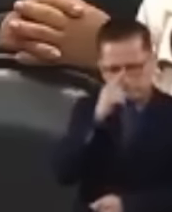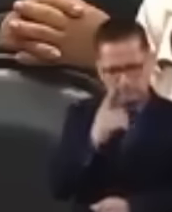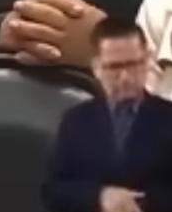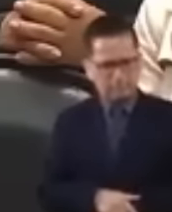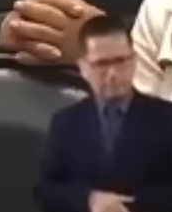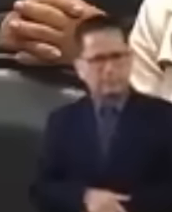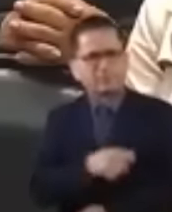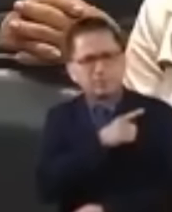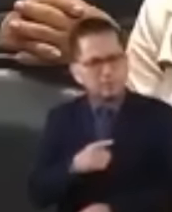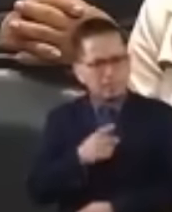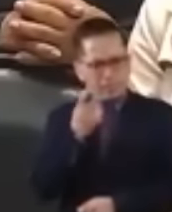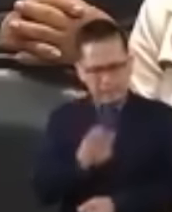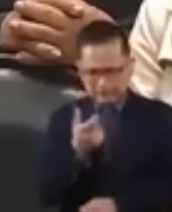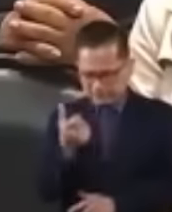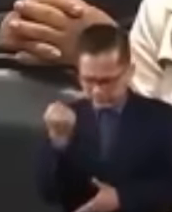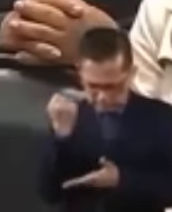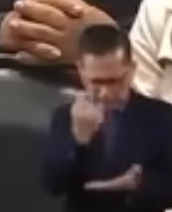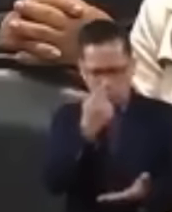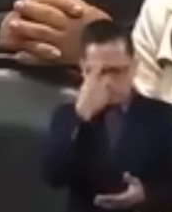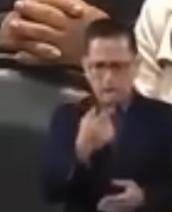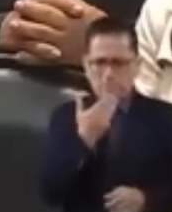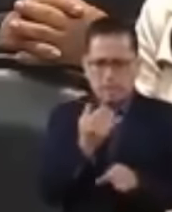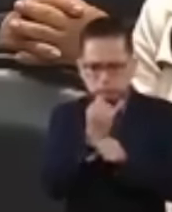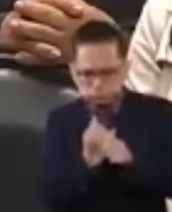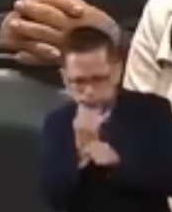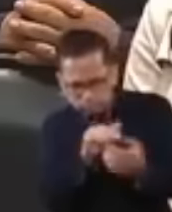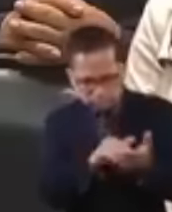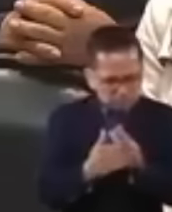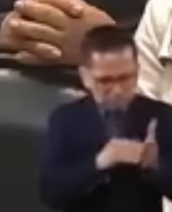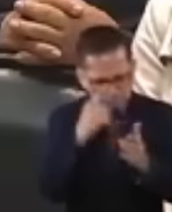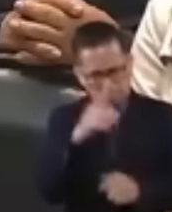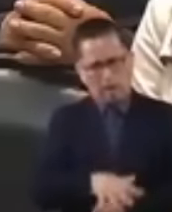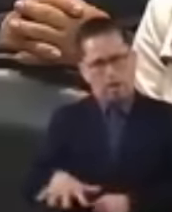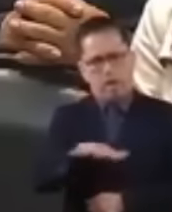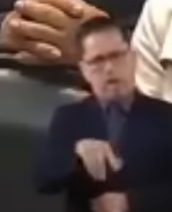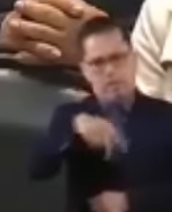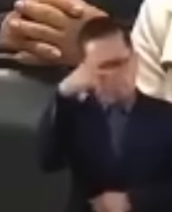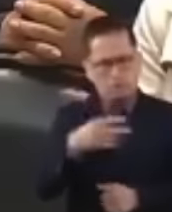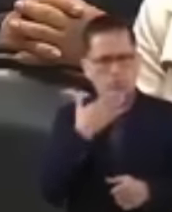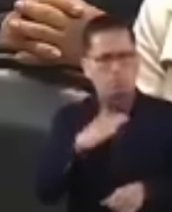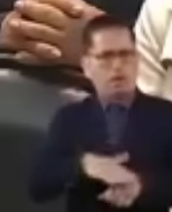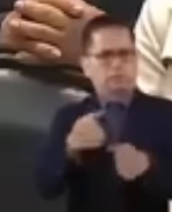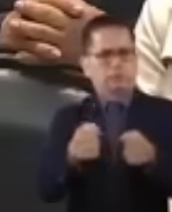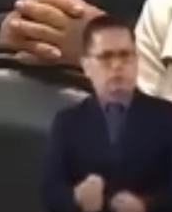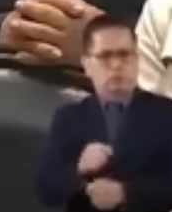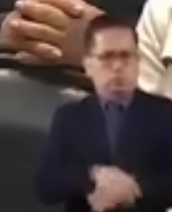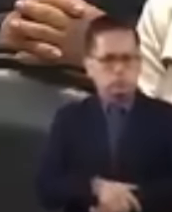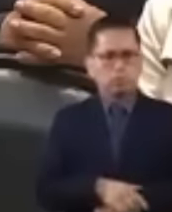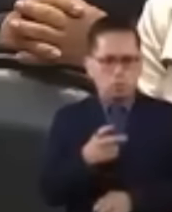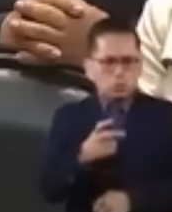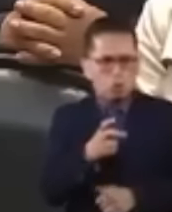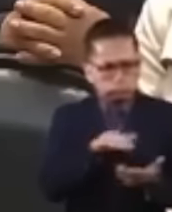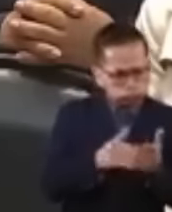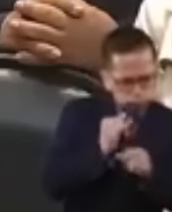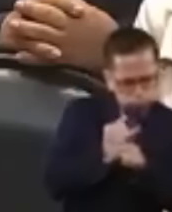hacer, la inteligencia, que es la seguridad del país. Ahí se podrá ir por los de Sinaloa, por